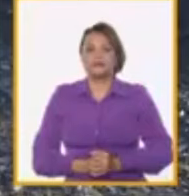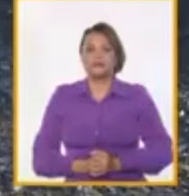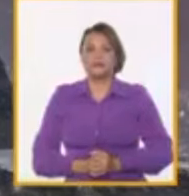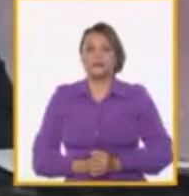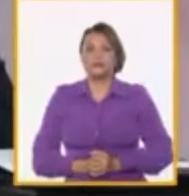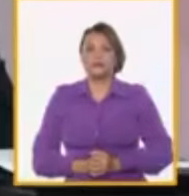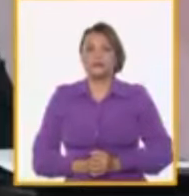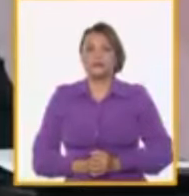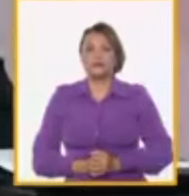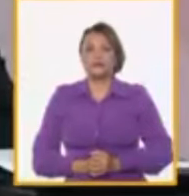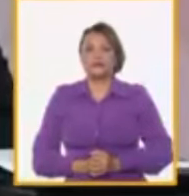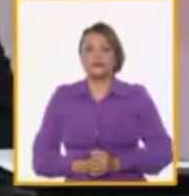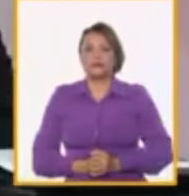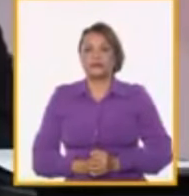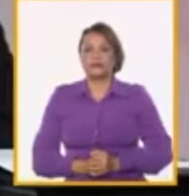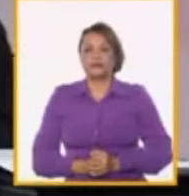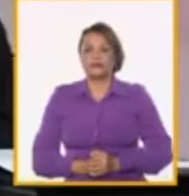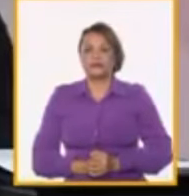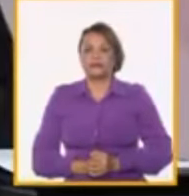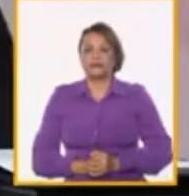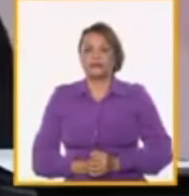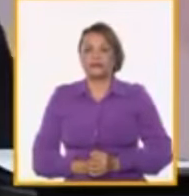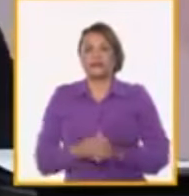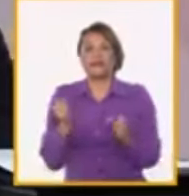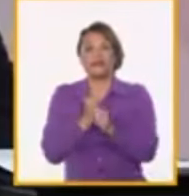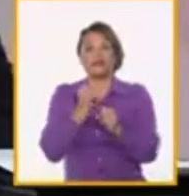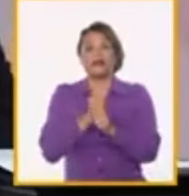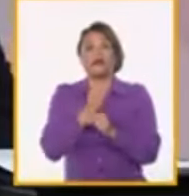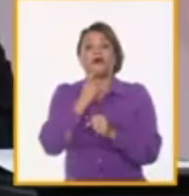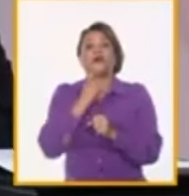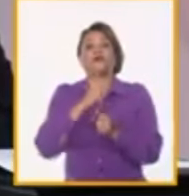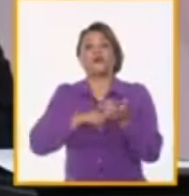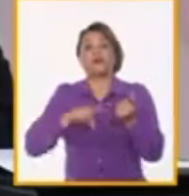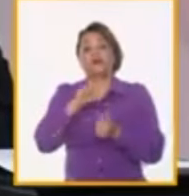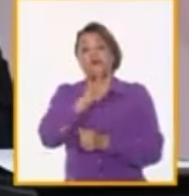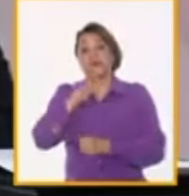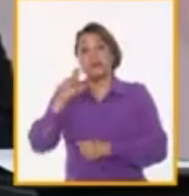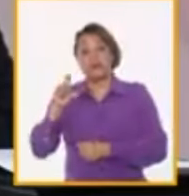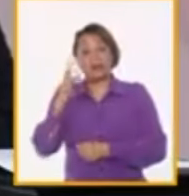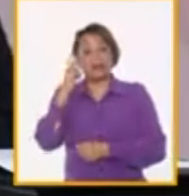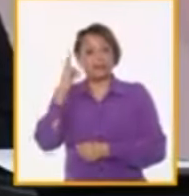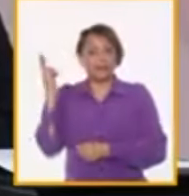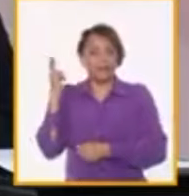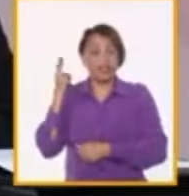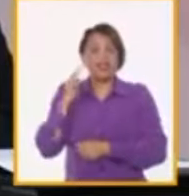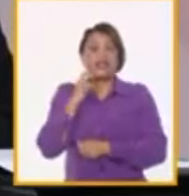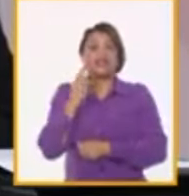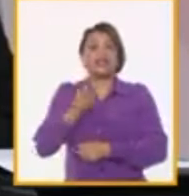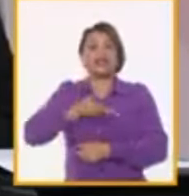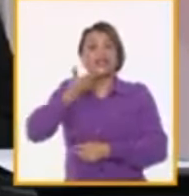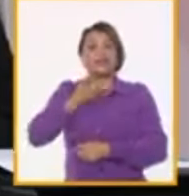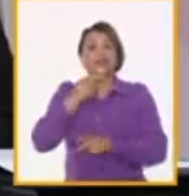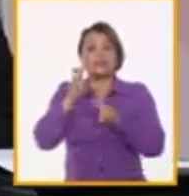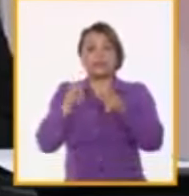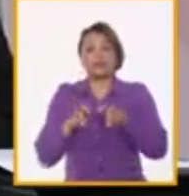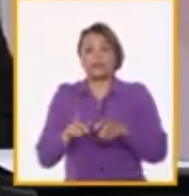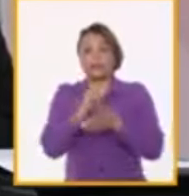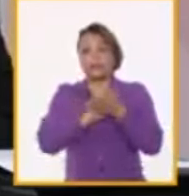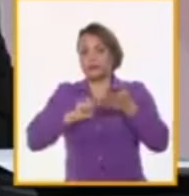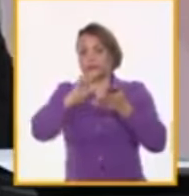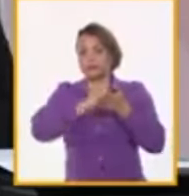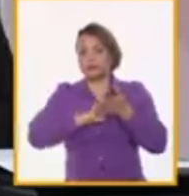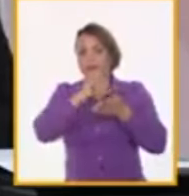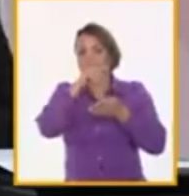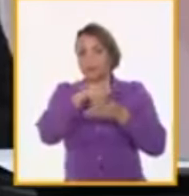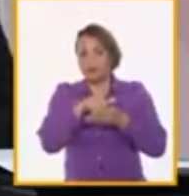Noticias. Bueno, acciones en Villa Clara. Todos recordamos que en la rendición de cuentas de esta provincia, la Asamblea Nacional del Poder Popular, el